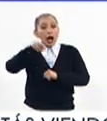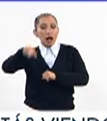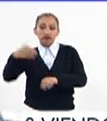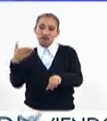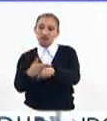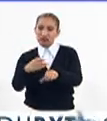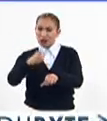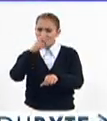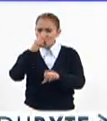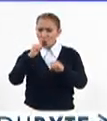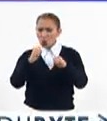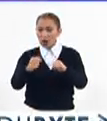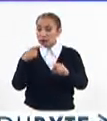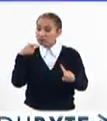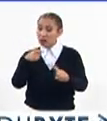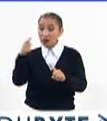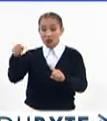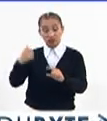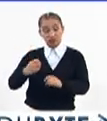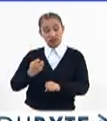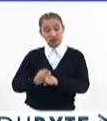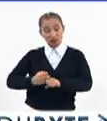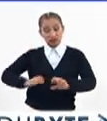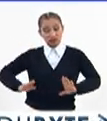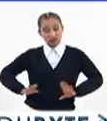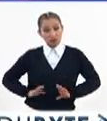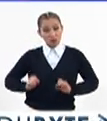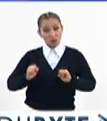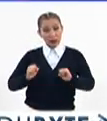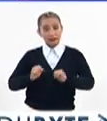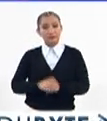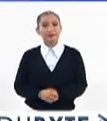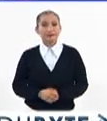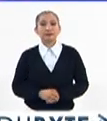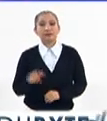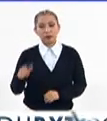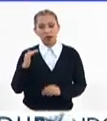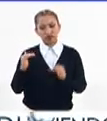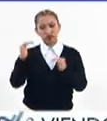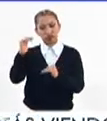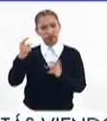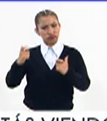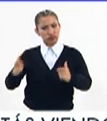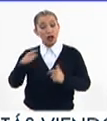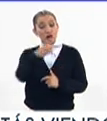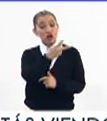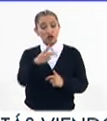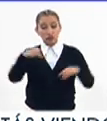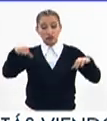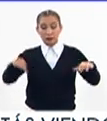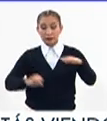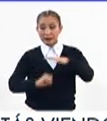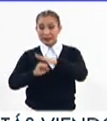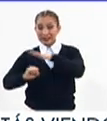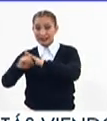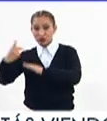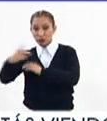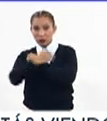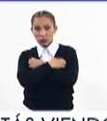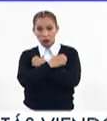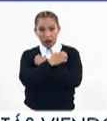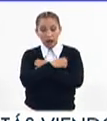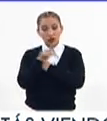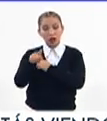les castigaba severamente con el objetivo de forjar en ellos un carácter fuerte, digno de un noble. Los dos pilares fundamentales de su